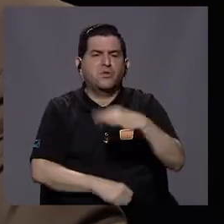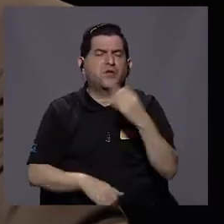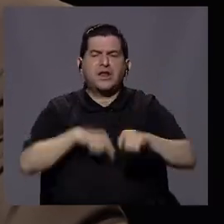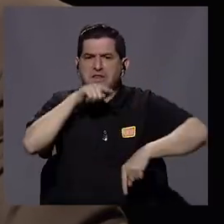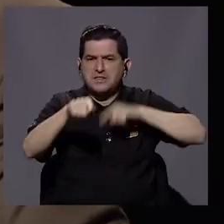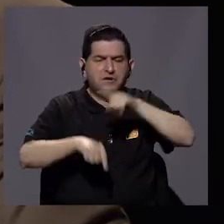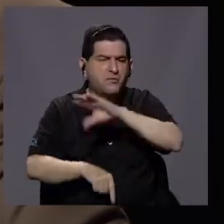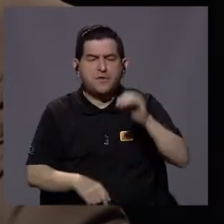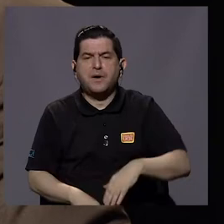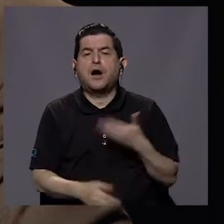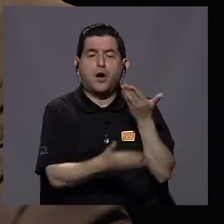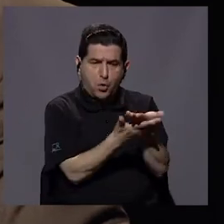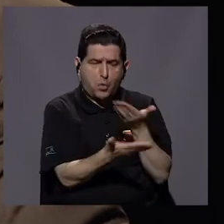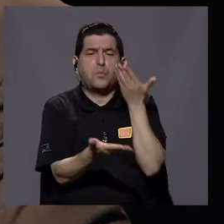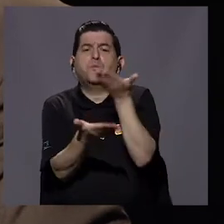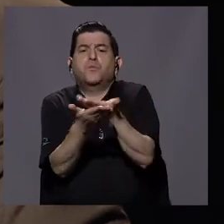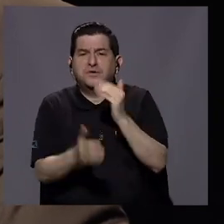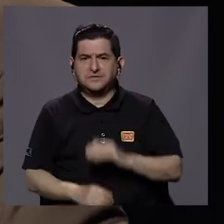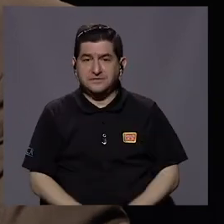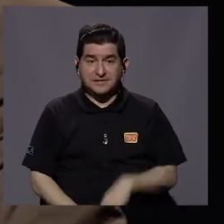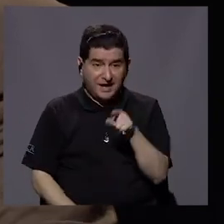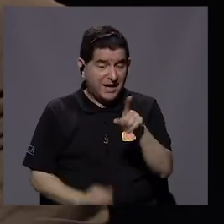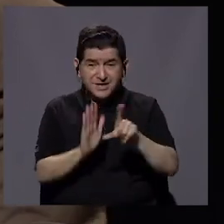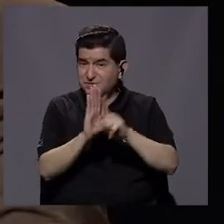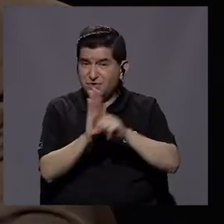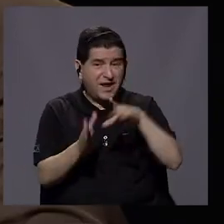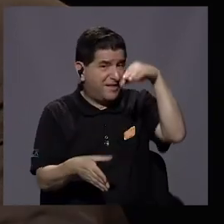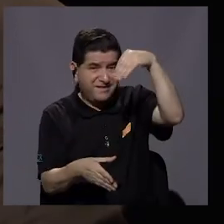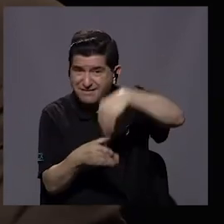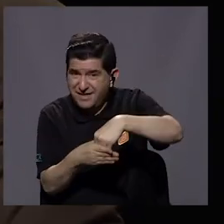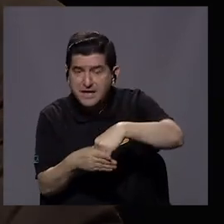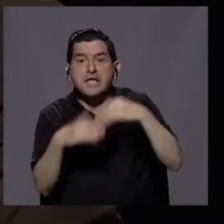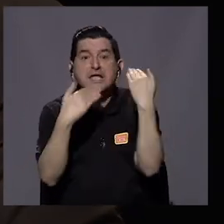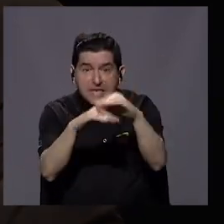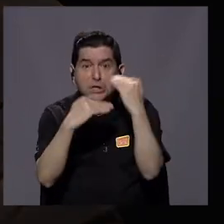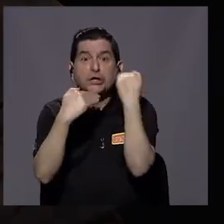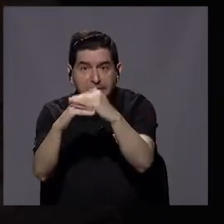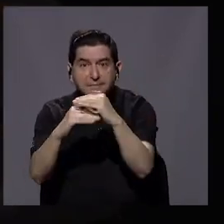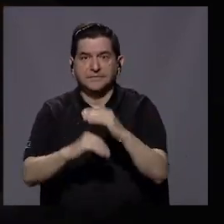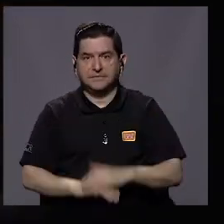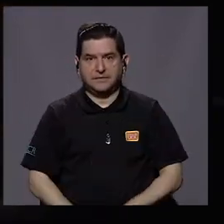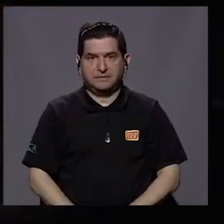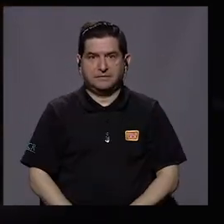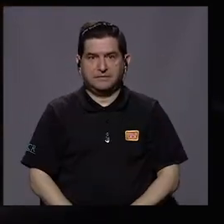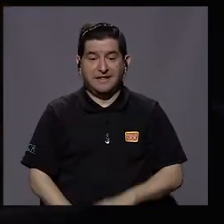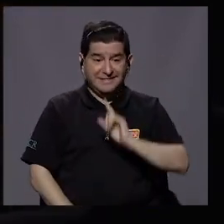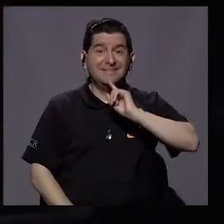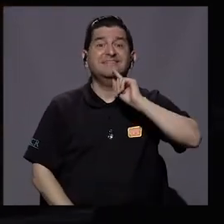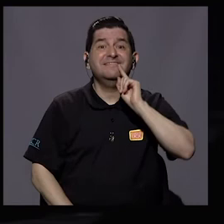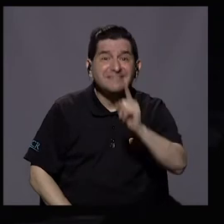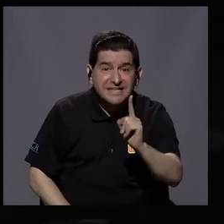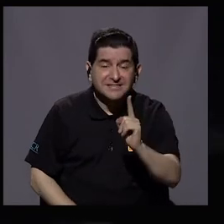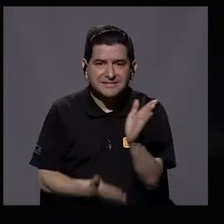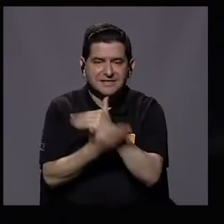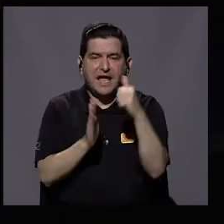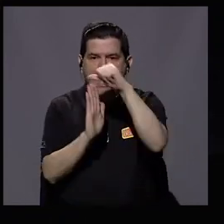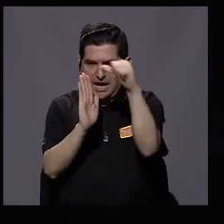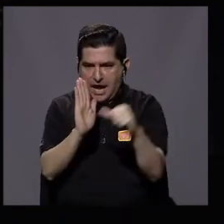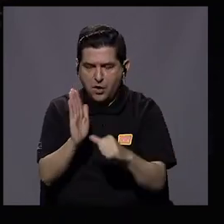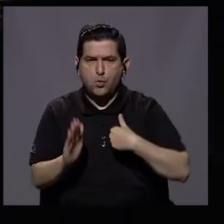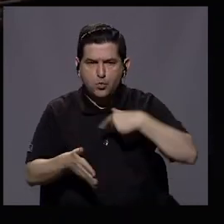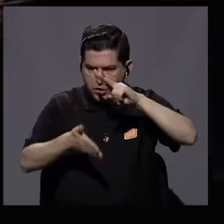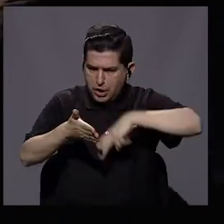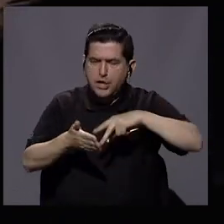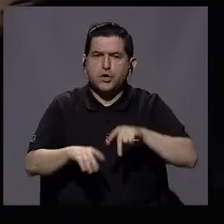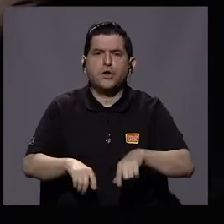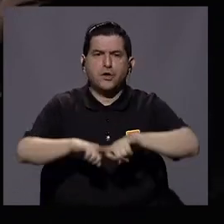ya sea de forma crítica o con propuesta. Digamos, eso la ley no lo contempla, inclusive lo limita, e inclusive dice en algunos